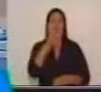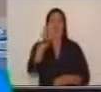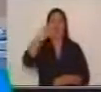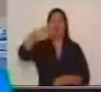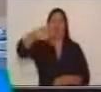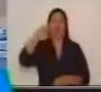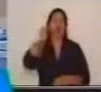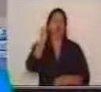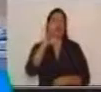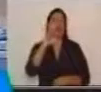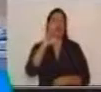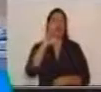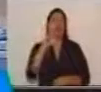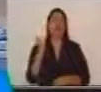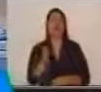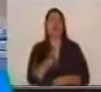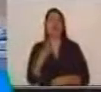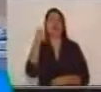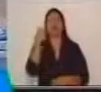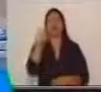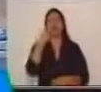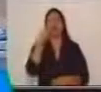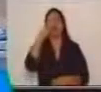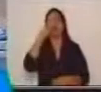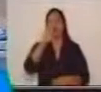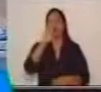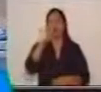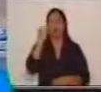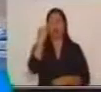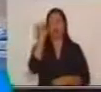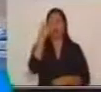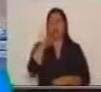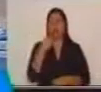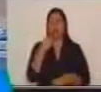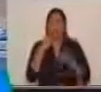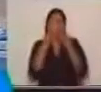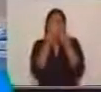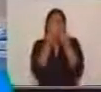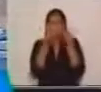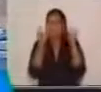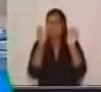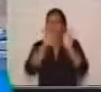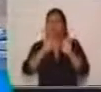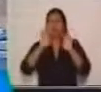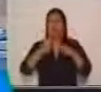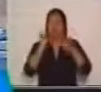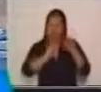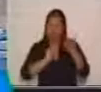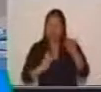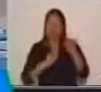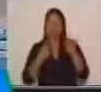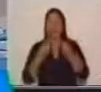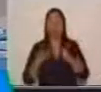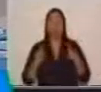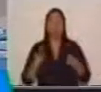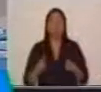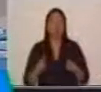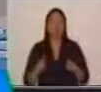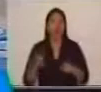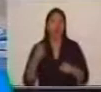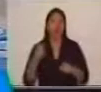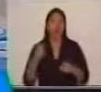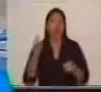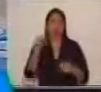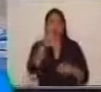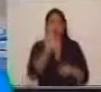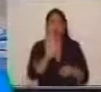pude anotar 5. Recuerden que yo puedo tener un punto de vista. Usted como lector o usted como alumno puede también tener